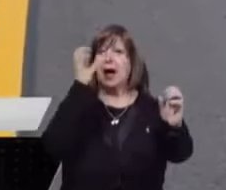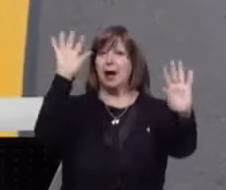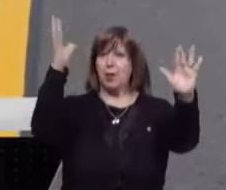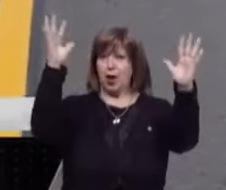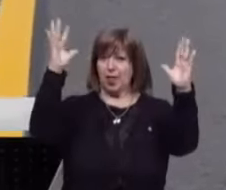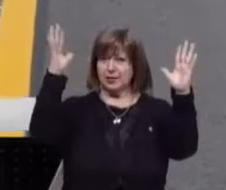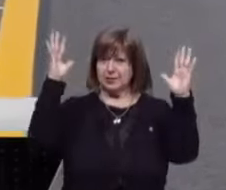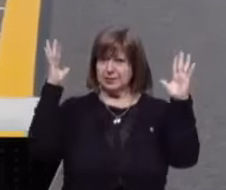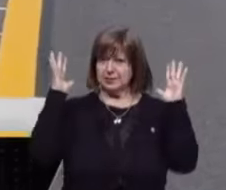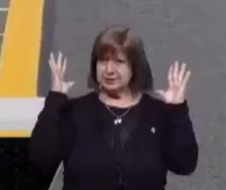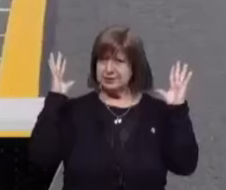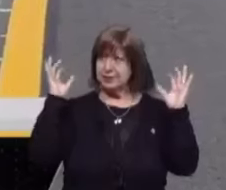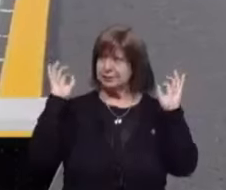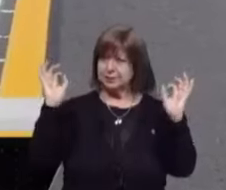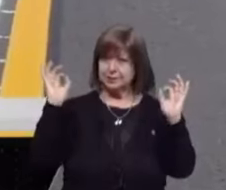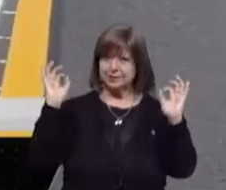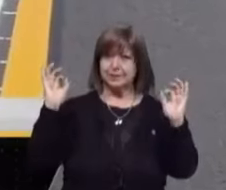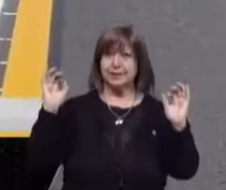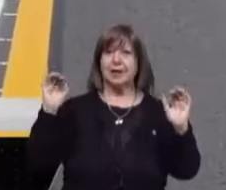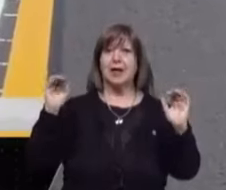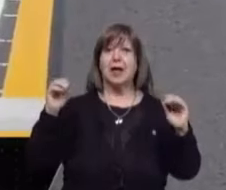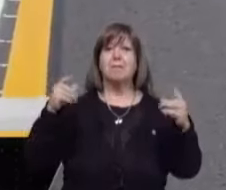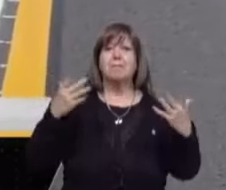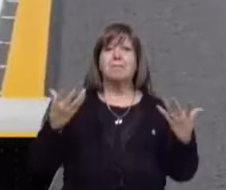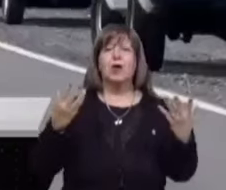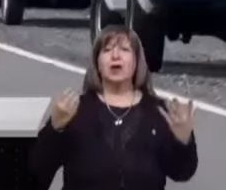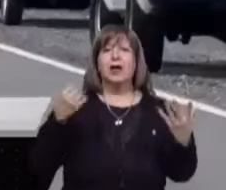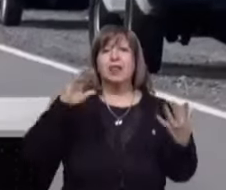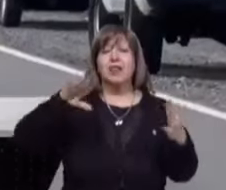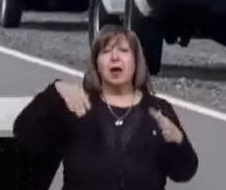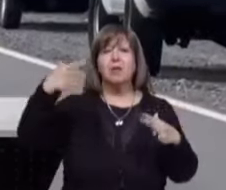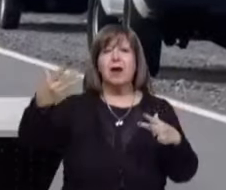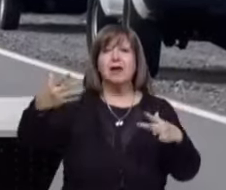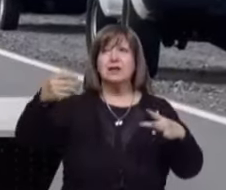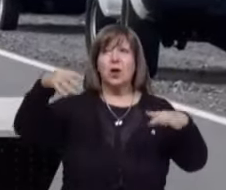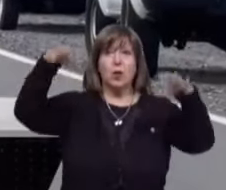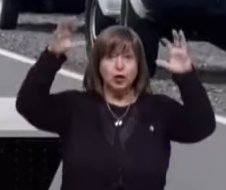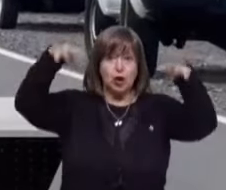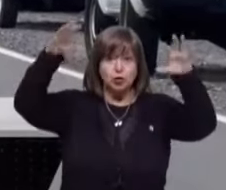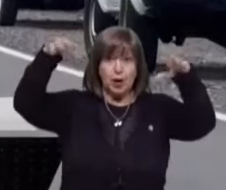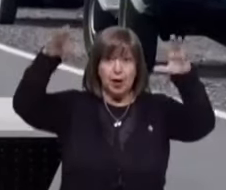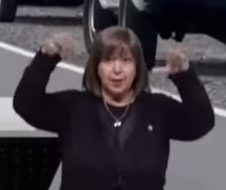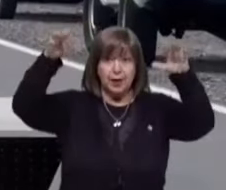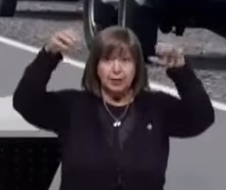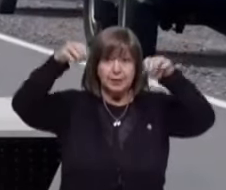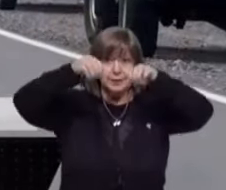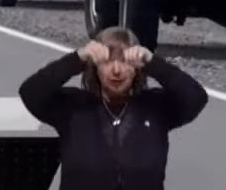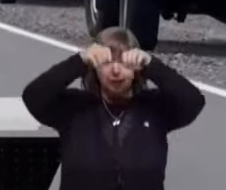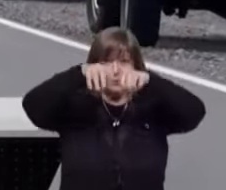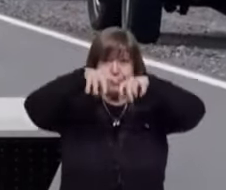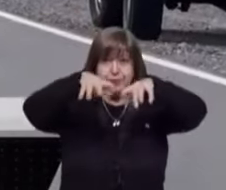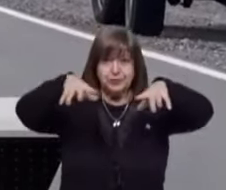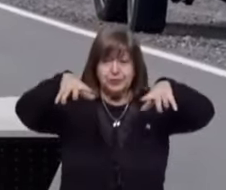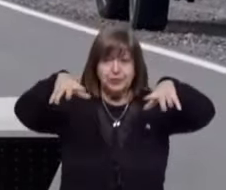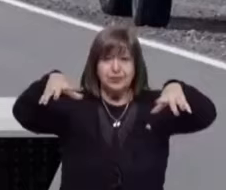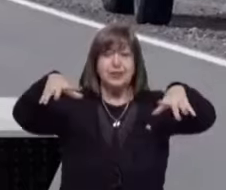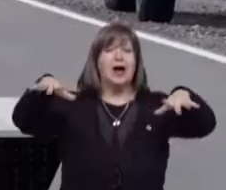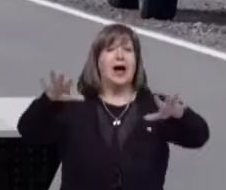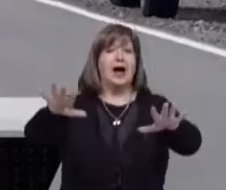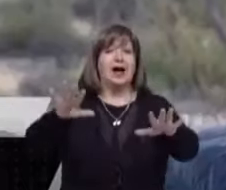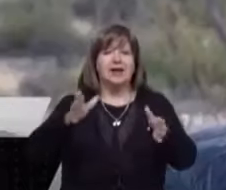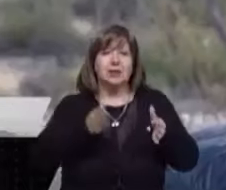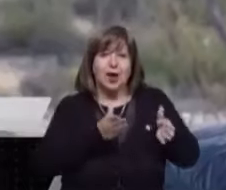se ha trabajado de forma tal que la que la lluvia genere un escurrimiento Y eso habilita el mantenimiento de los forestales hay una